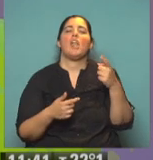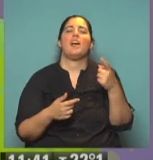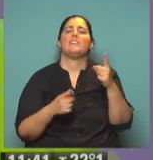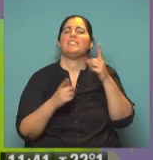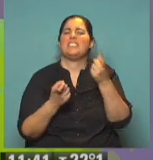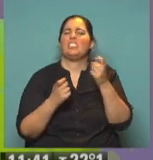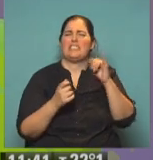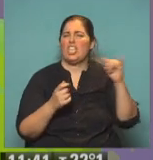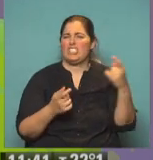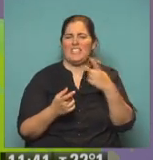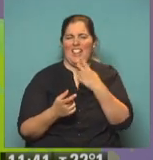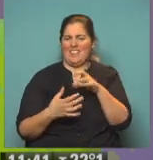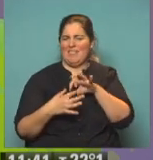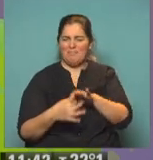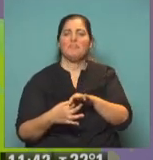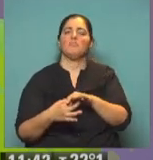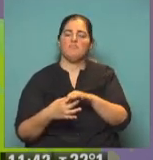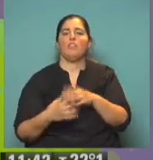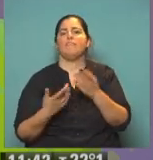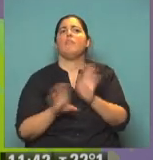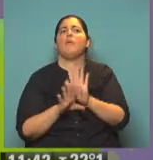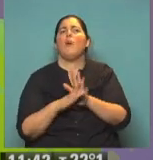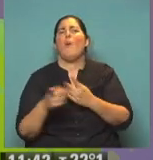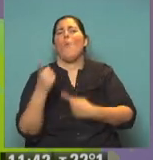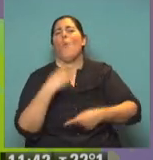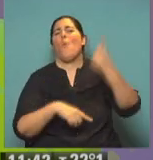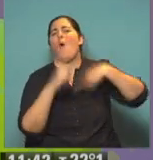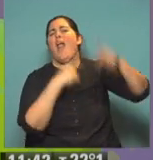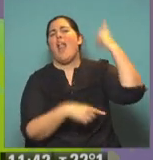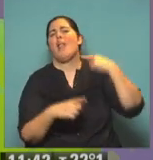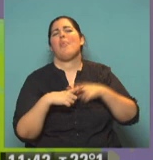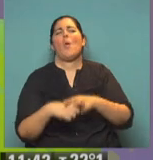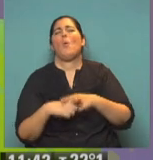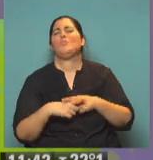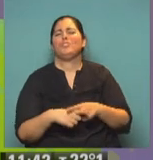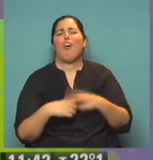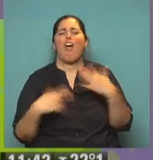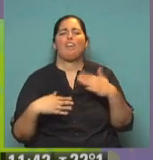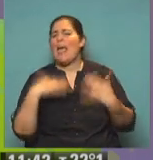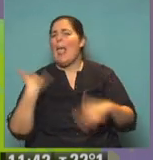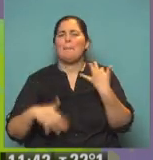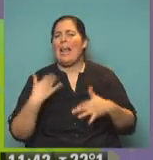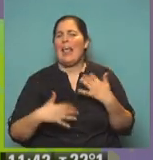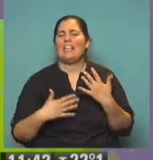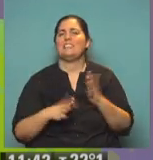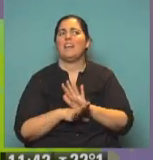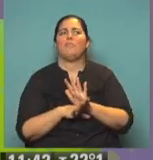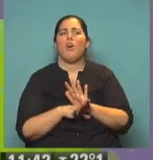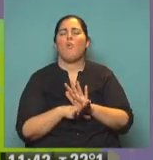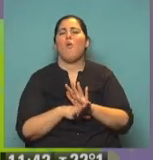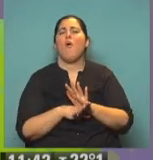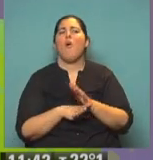electrodependientes. O sea, se volvió a una discusión que tiene más que ver con lo inmediato y la emergencia y no